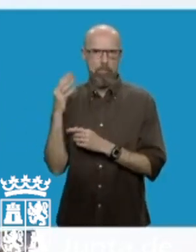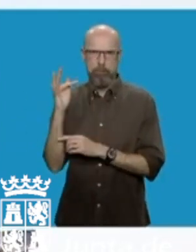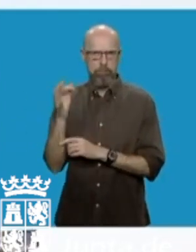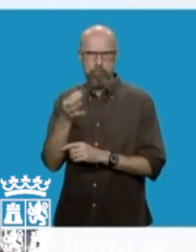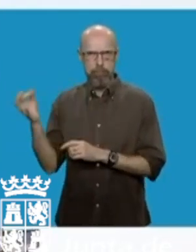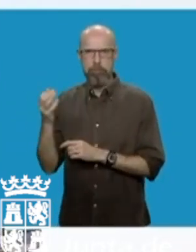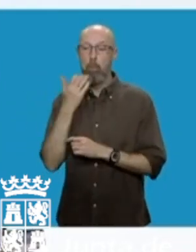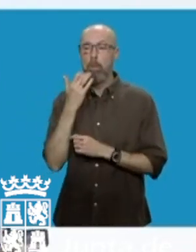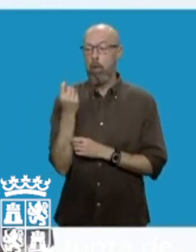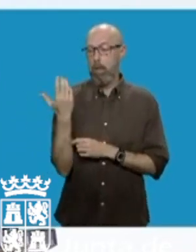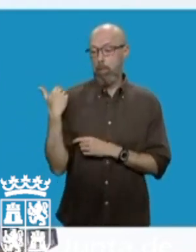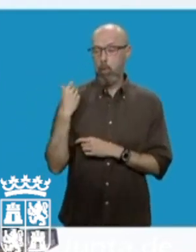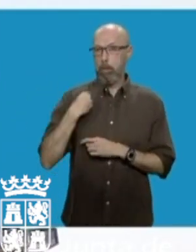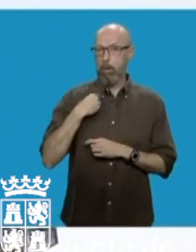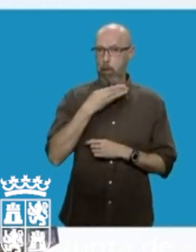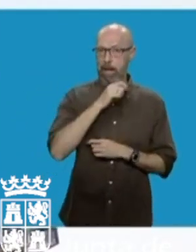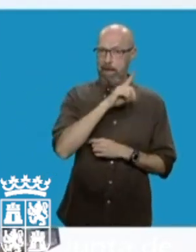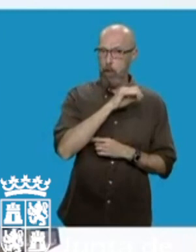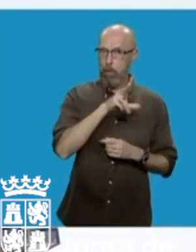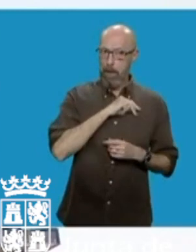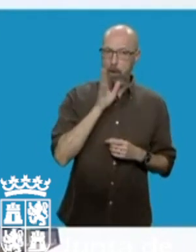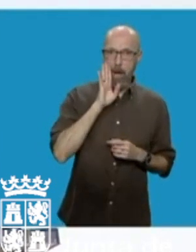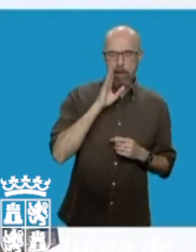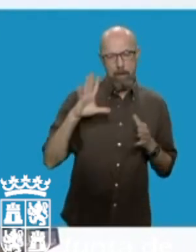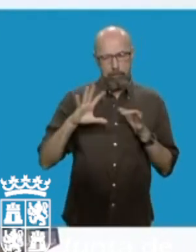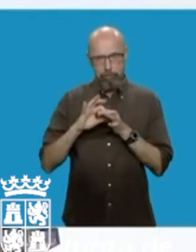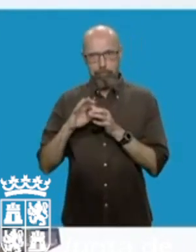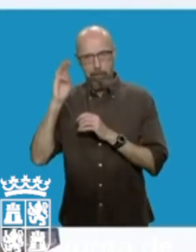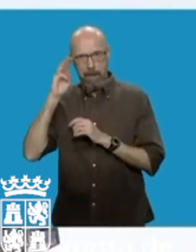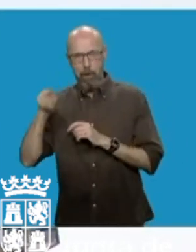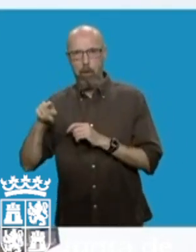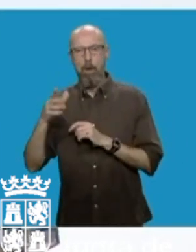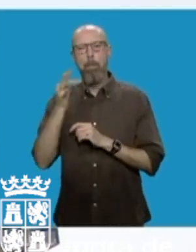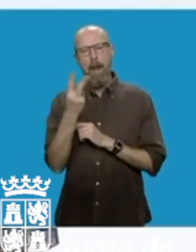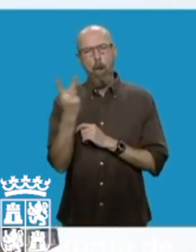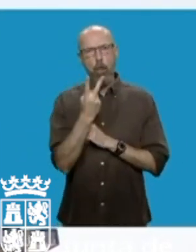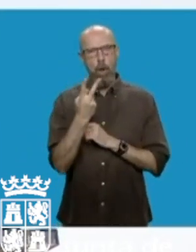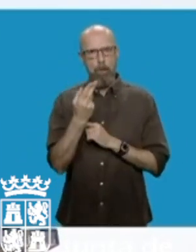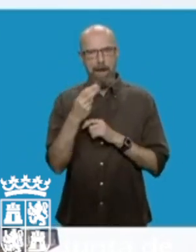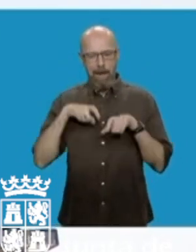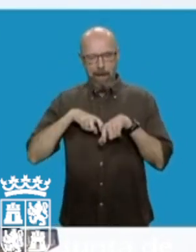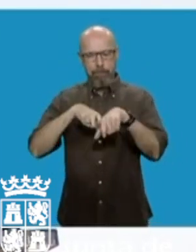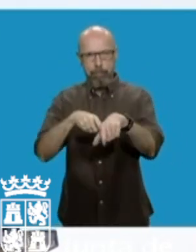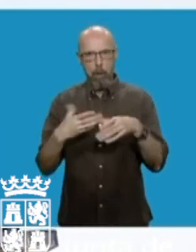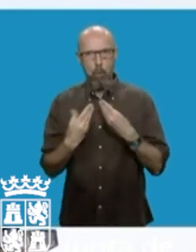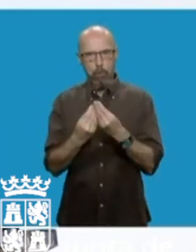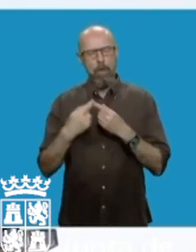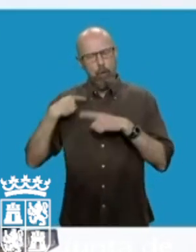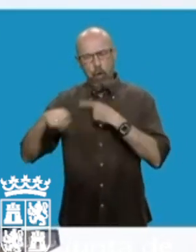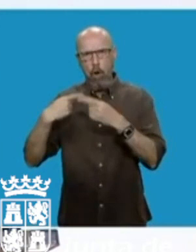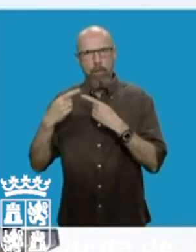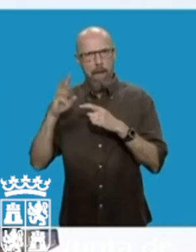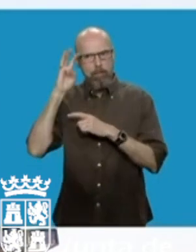anteriormente premiado Adolfo Bellido, con el que además comparte pareja de tándem y con el que se dedica a diario en cuerpo y alma a